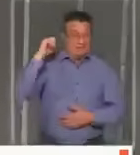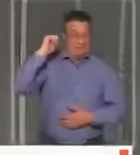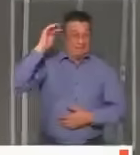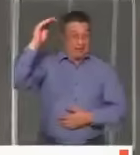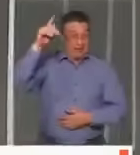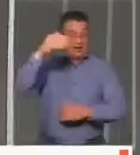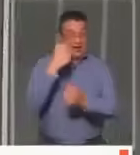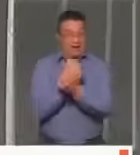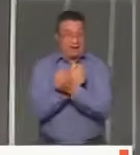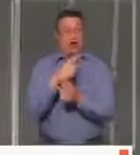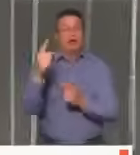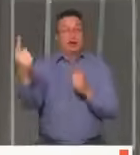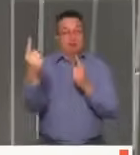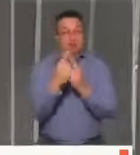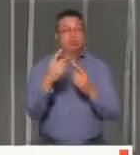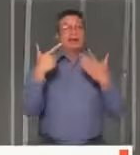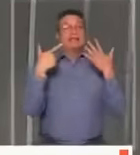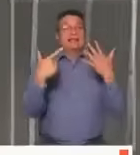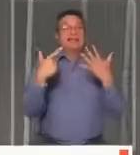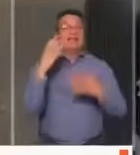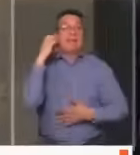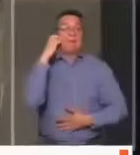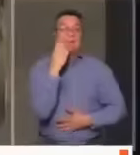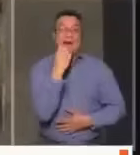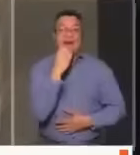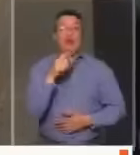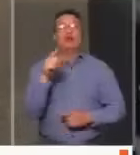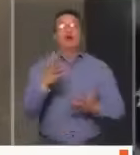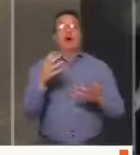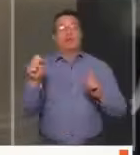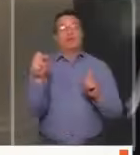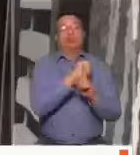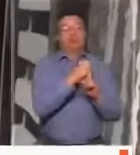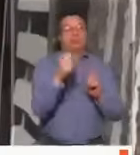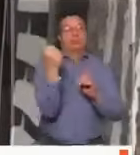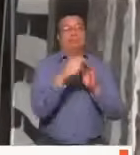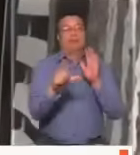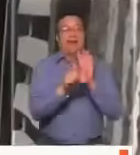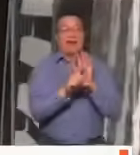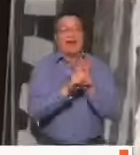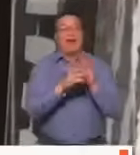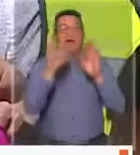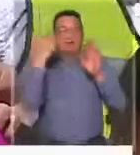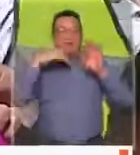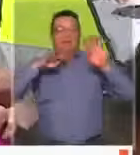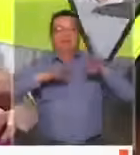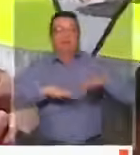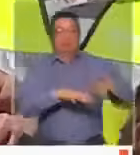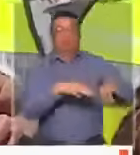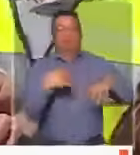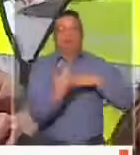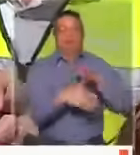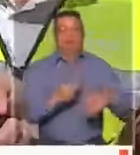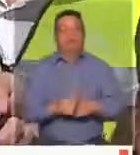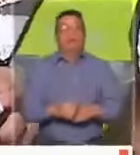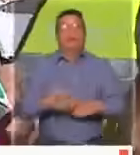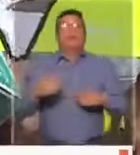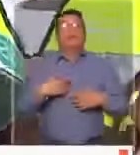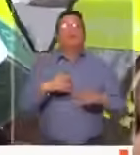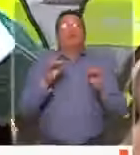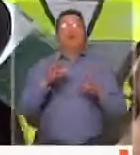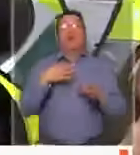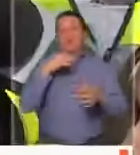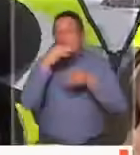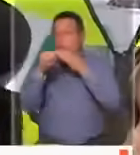su propia audiencia el 7 de mayo por eventual omisión de apremios ilegítimos durante el estallido social. No tengo más detalles de la interacción que ha tenido el presidente